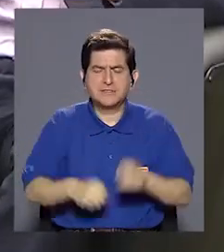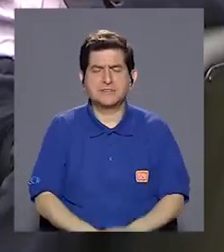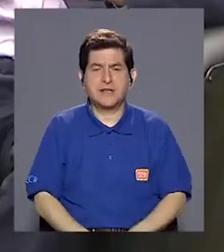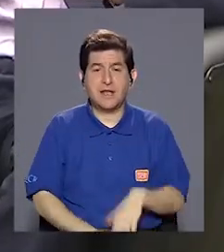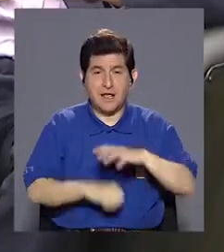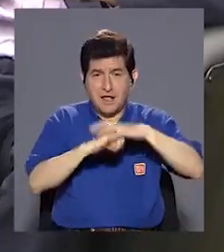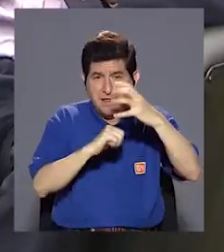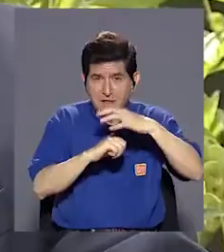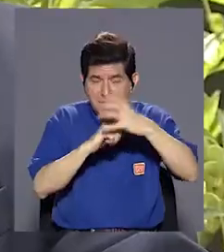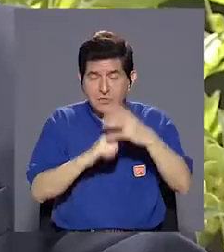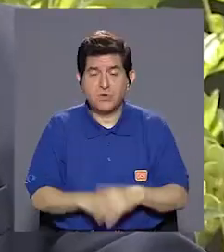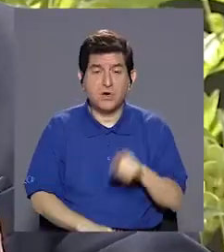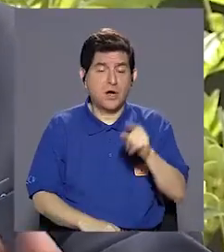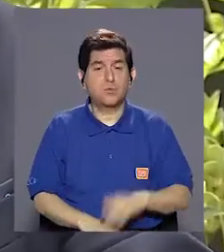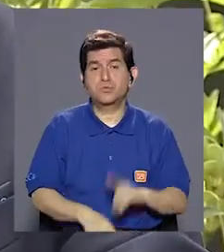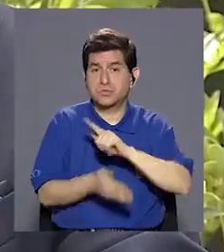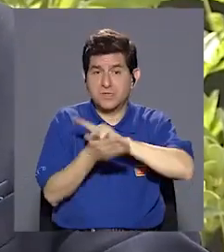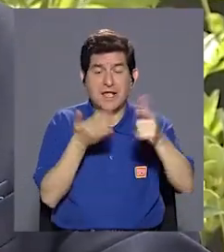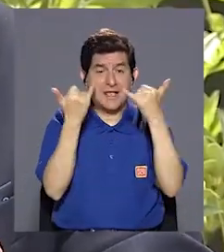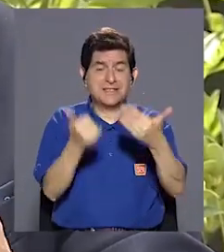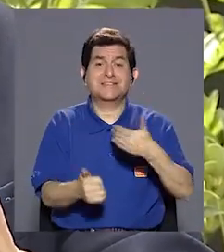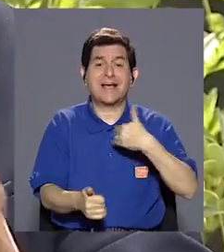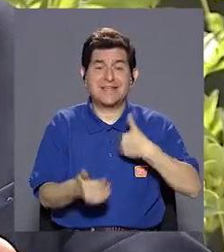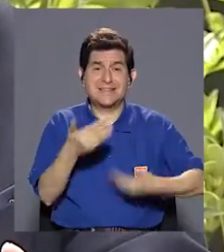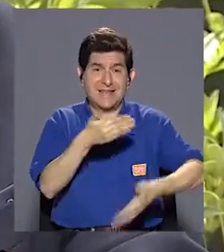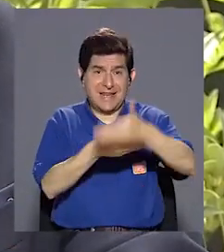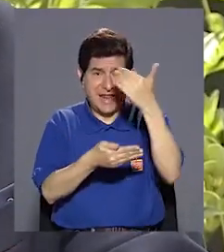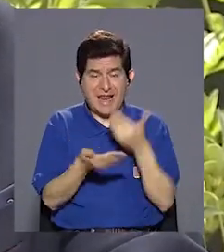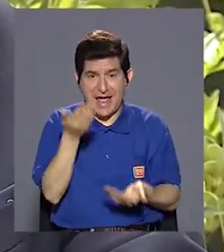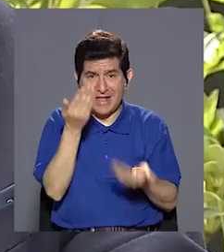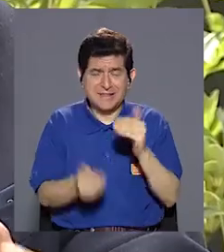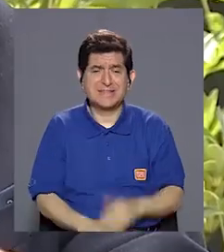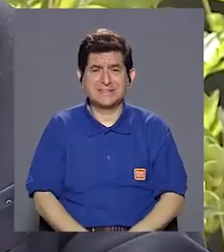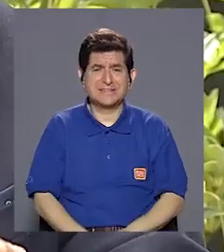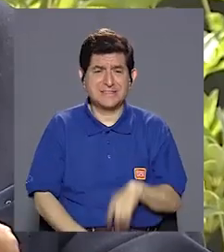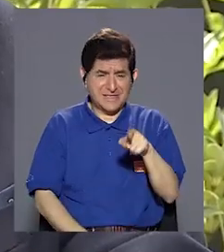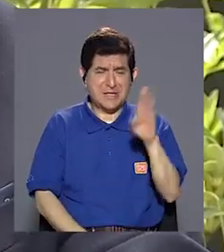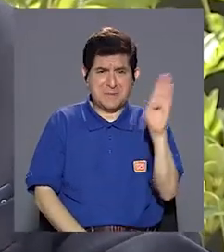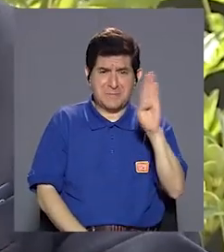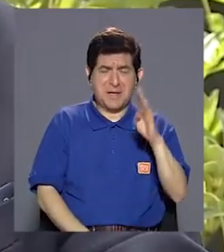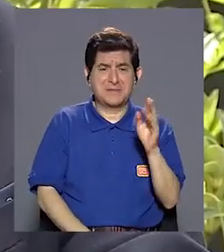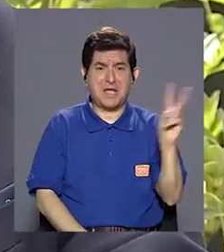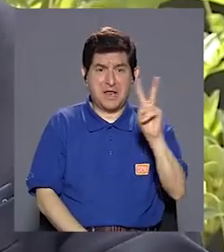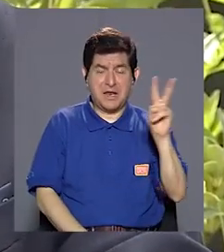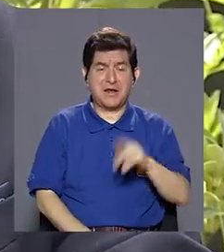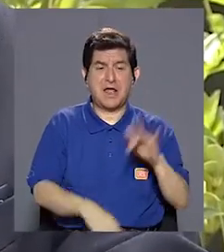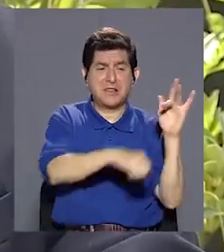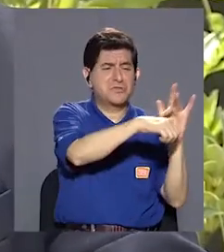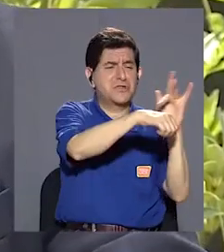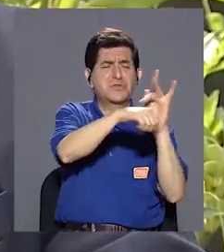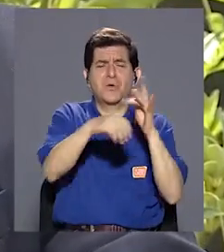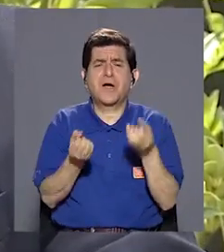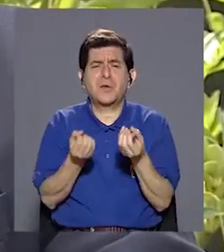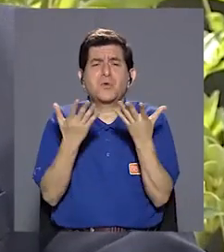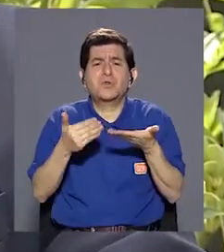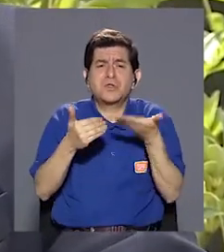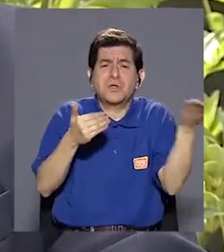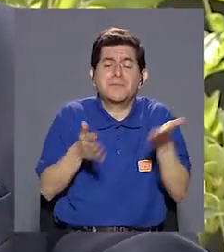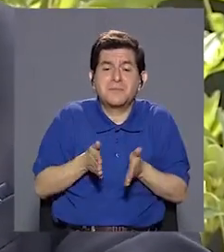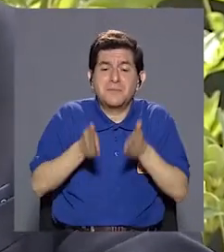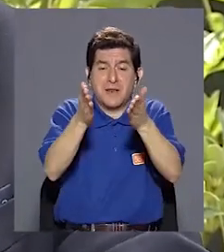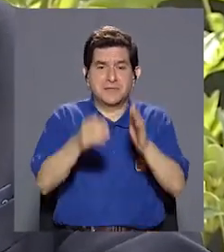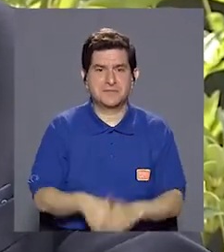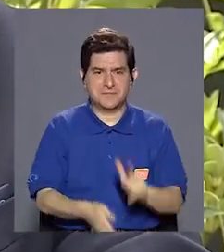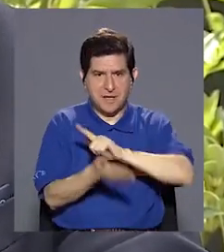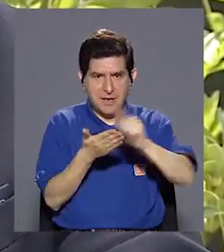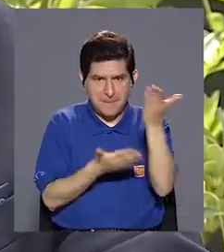casa y las lechugas y todo, por más que usted las lave y todo, ya usted traía posiblemente una carga de bacterias o de virus de haber tocado tantas cosas en la calle.